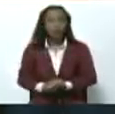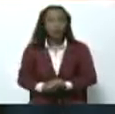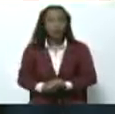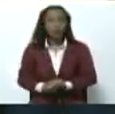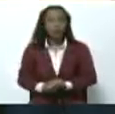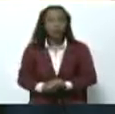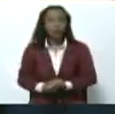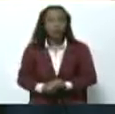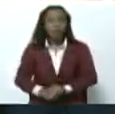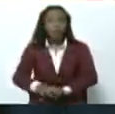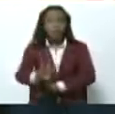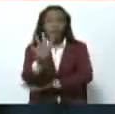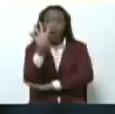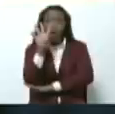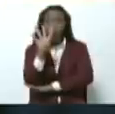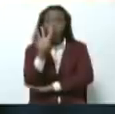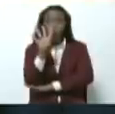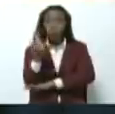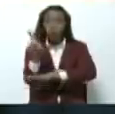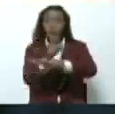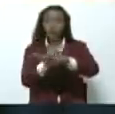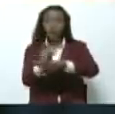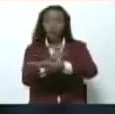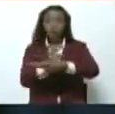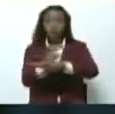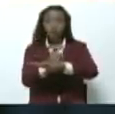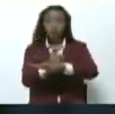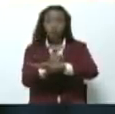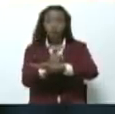De las 4 gobernaciones